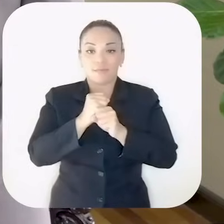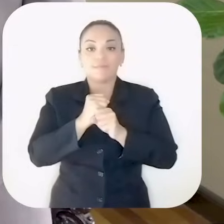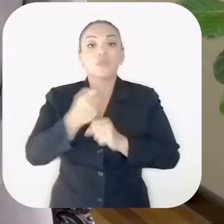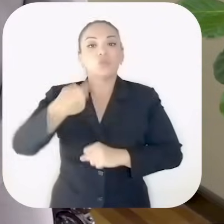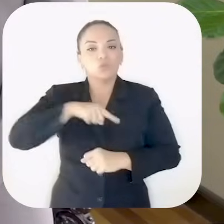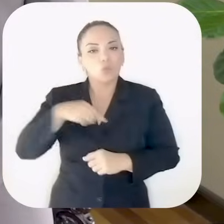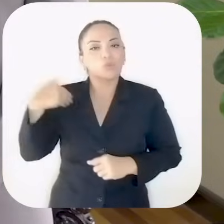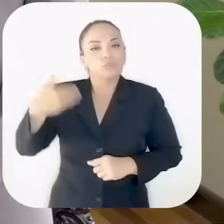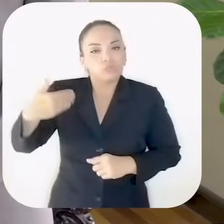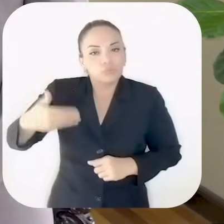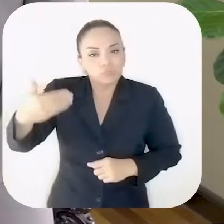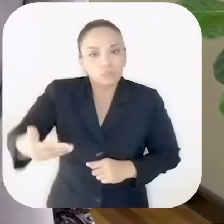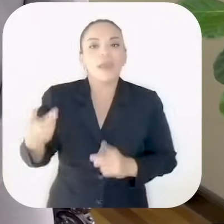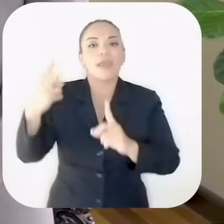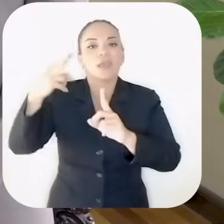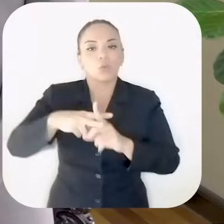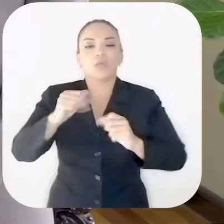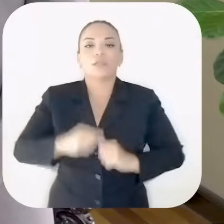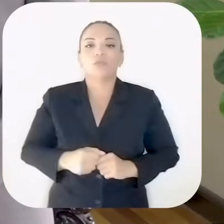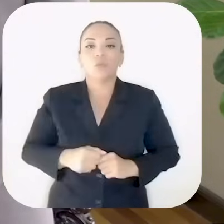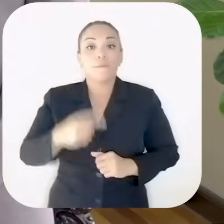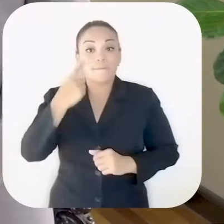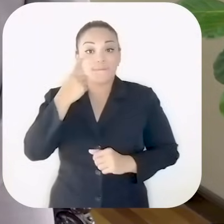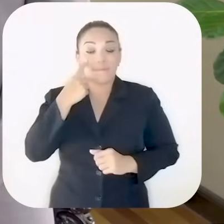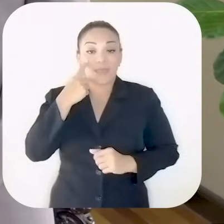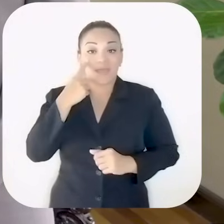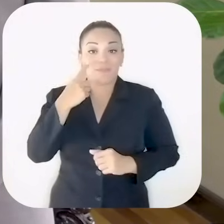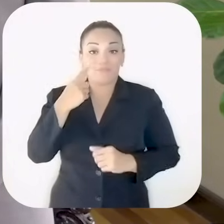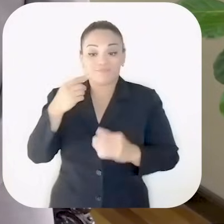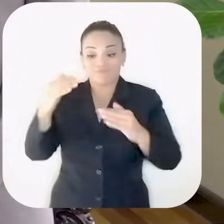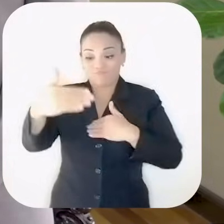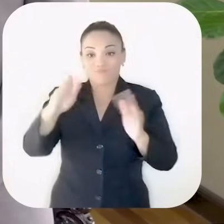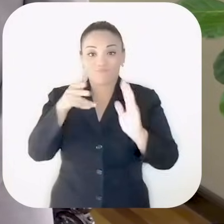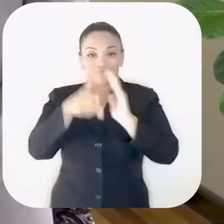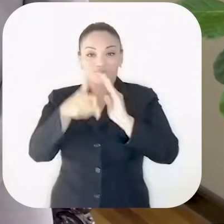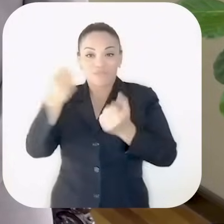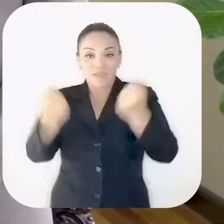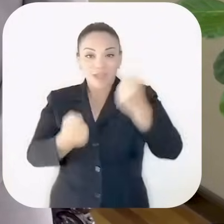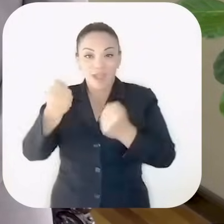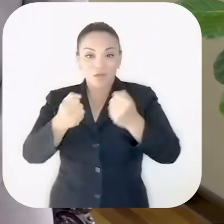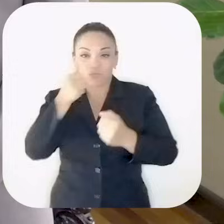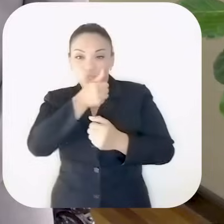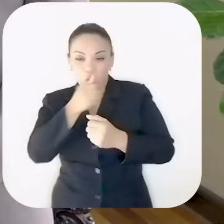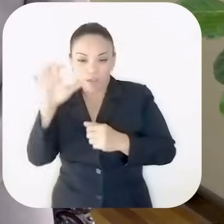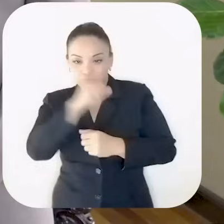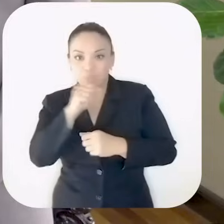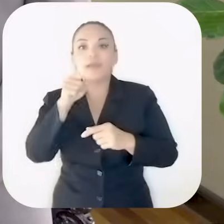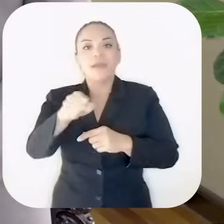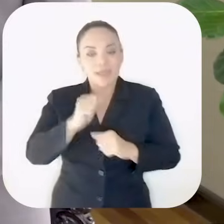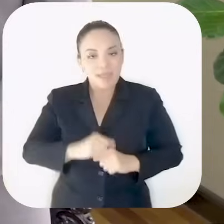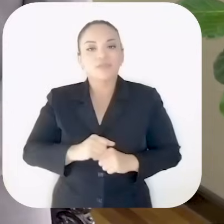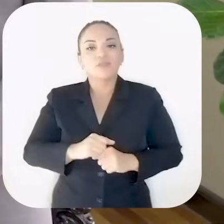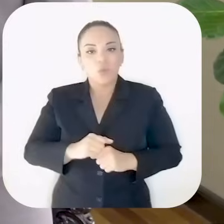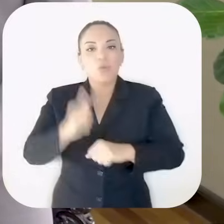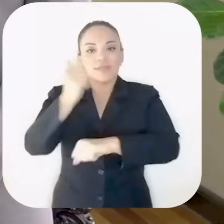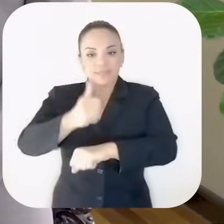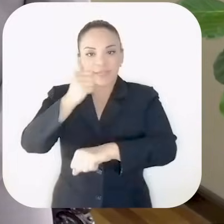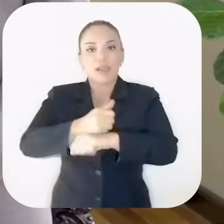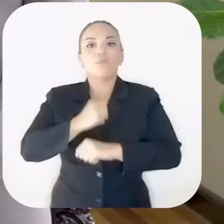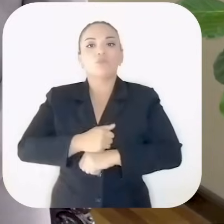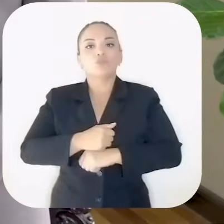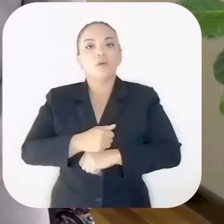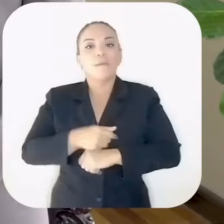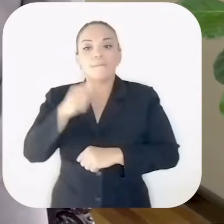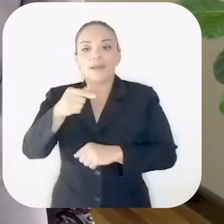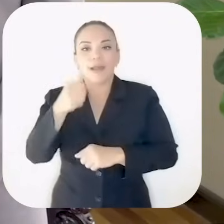venido ejecutando, poniendo escáneres que le quitaron al narco muchísimos kilos de cocaína, gracias a la